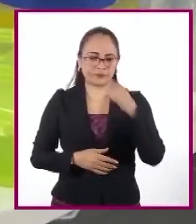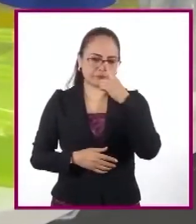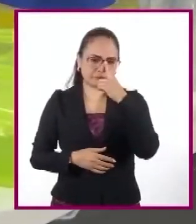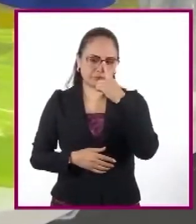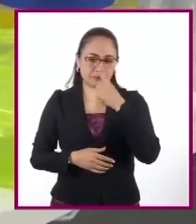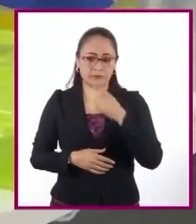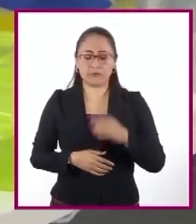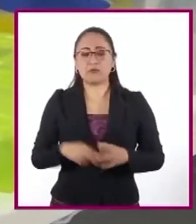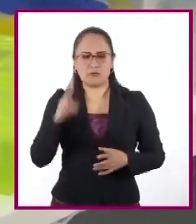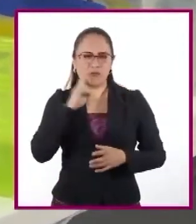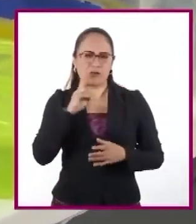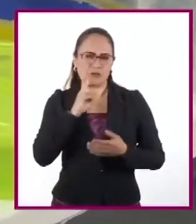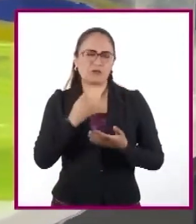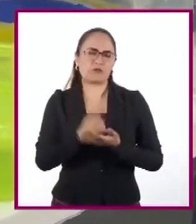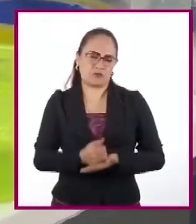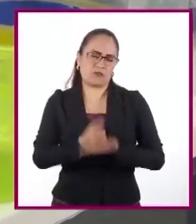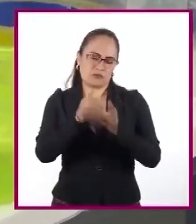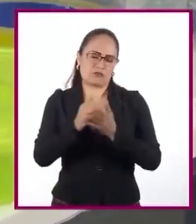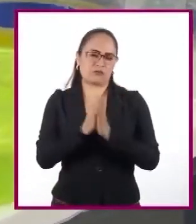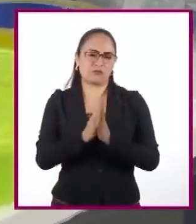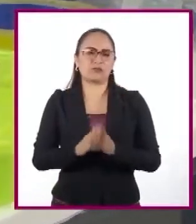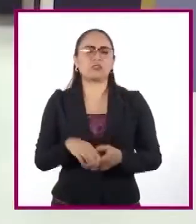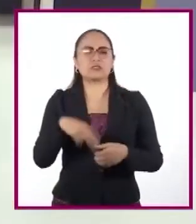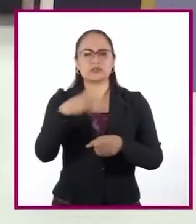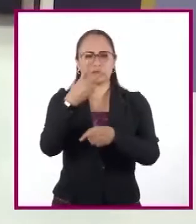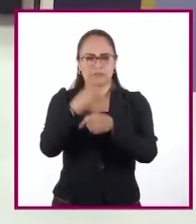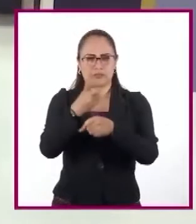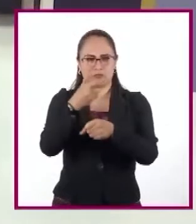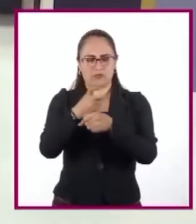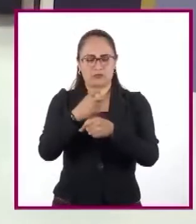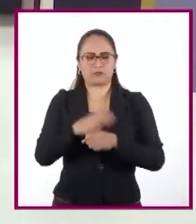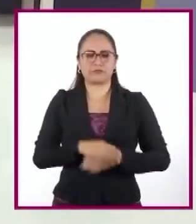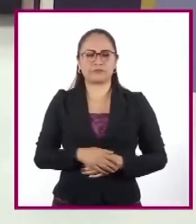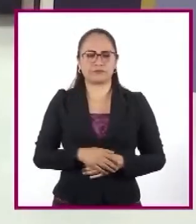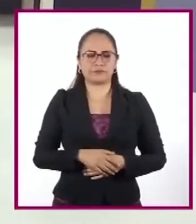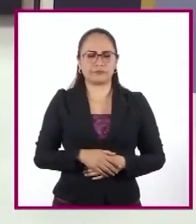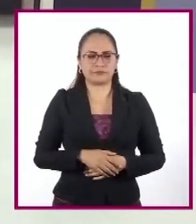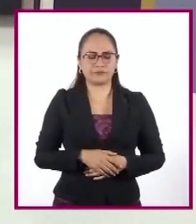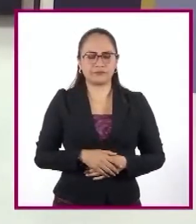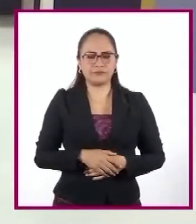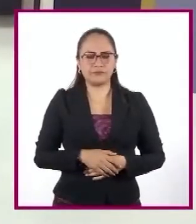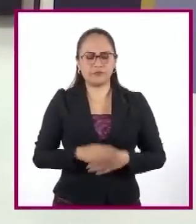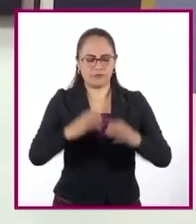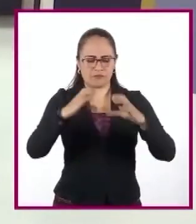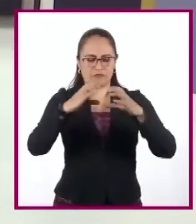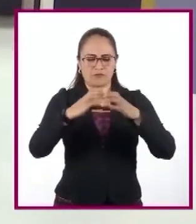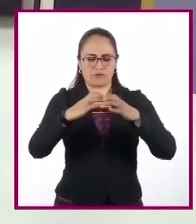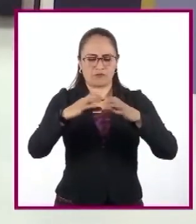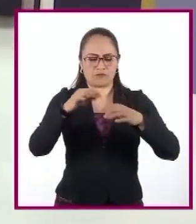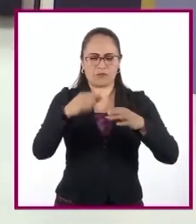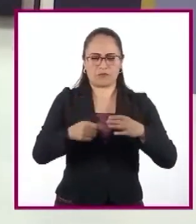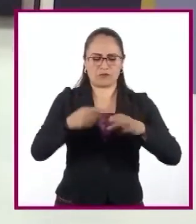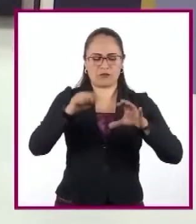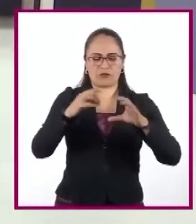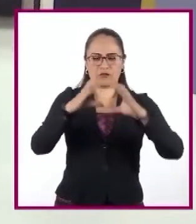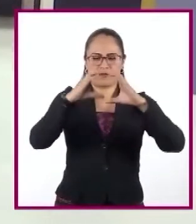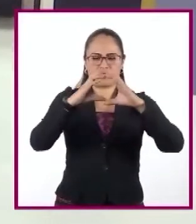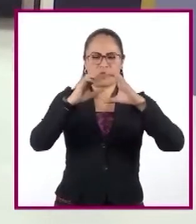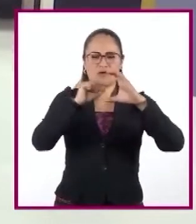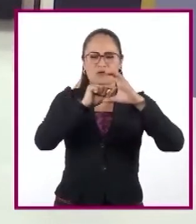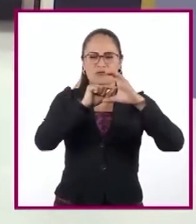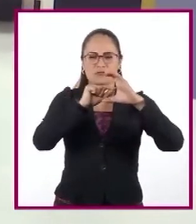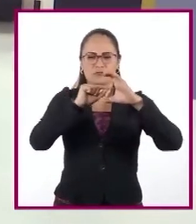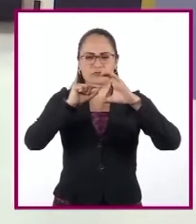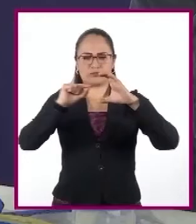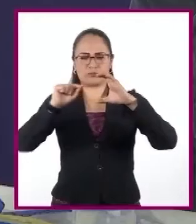me gusta ayudar. Claro. Vamos a tomar el segundo. Tomamos su medida del diámetro de la circunferencia. Cortamos